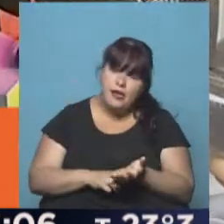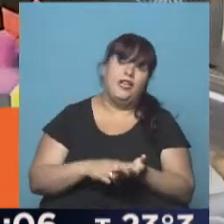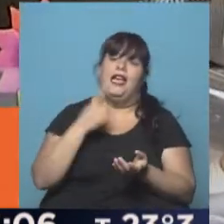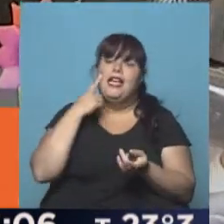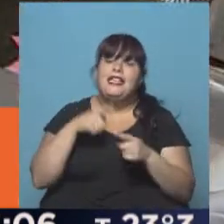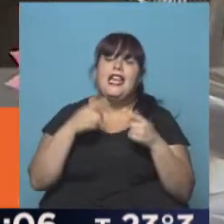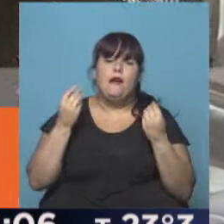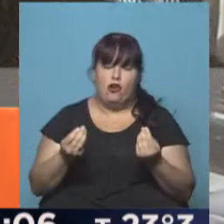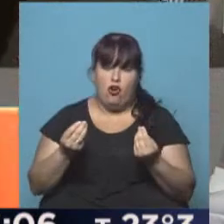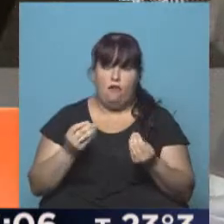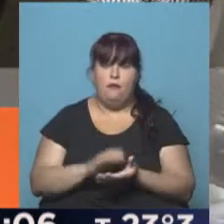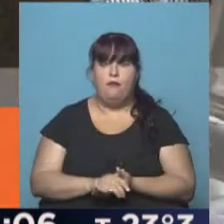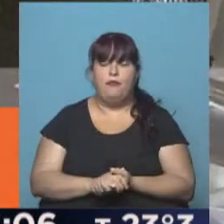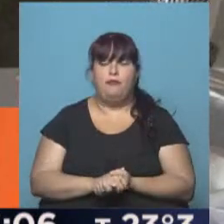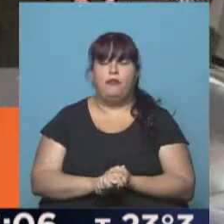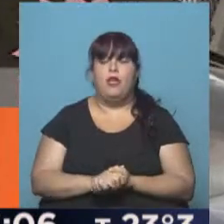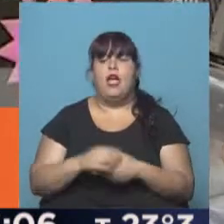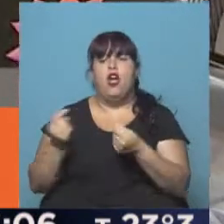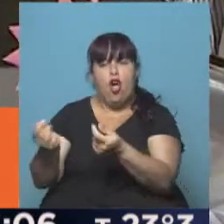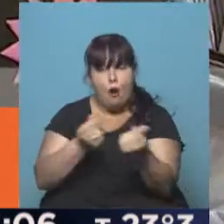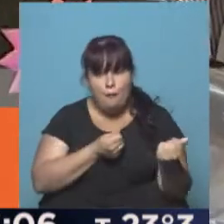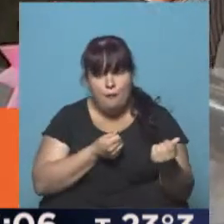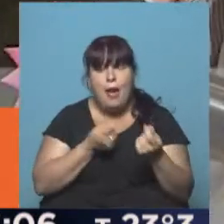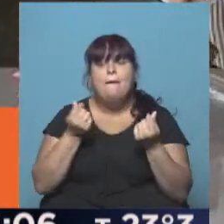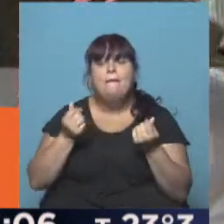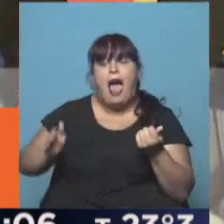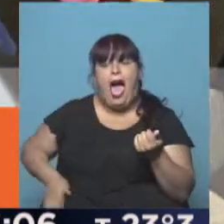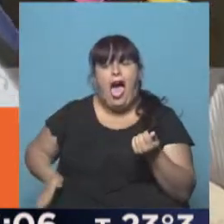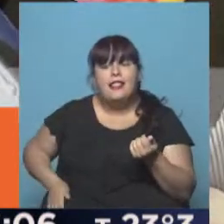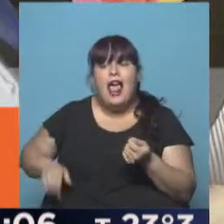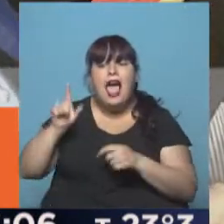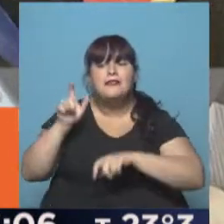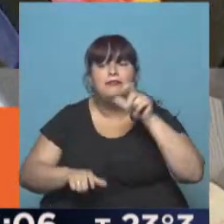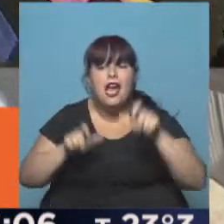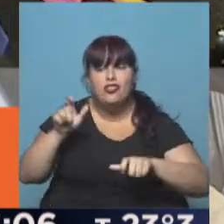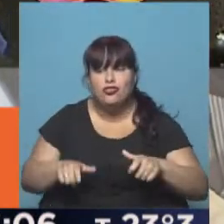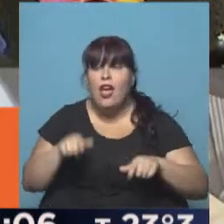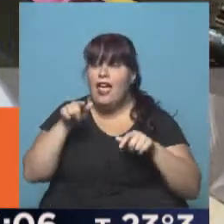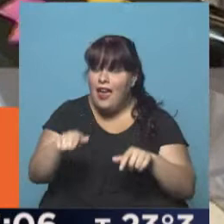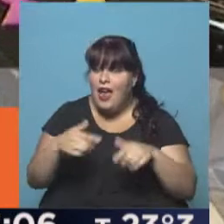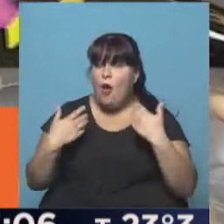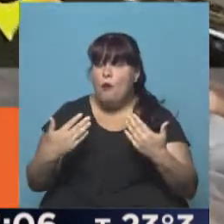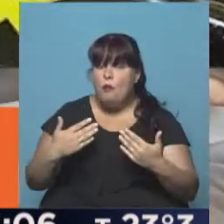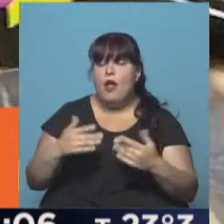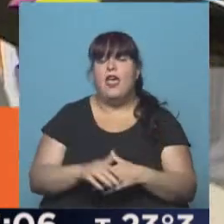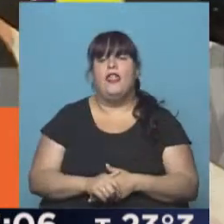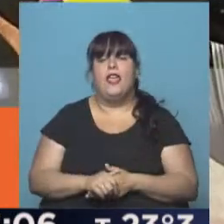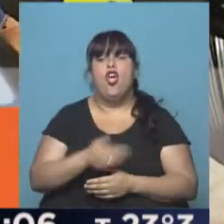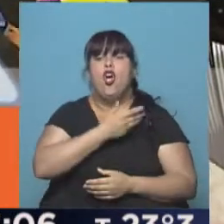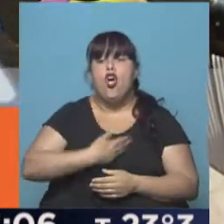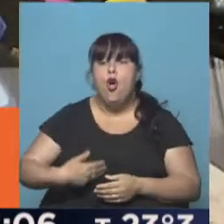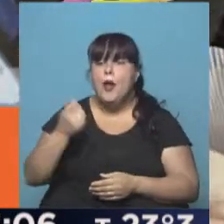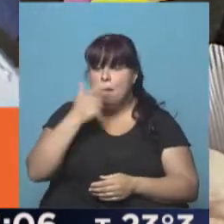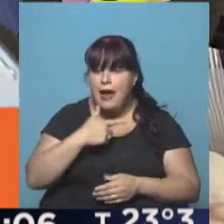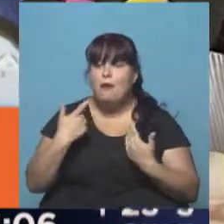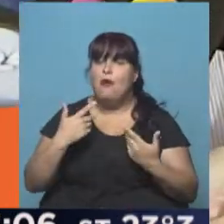ver con el consumo, meter plata en el bolsillo de la gente, esto tenía la oportunidad que tenía el gobierno de Macri